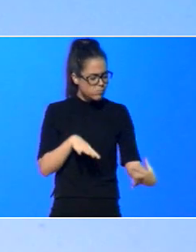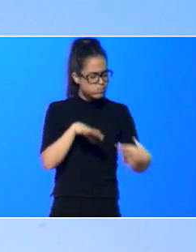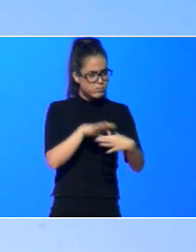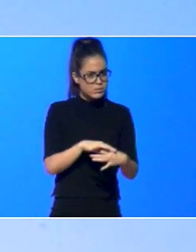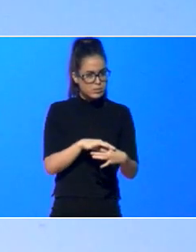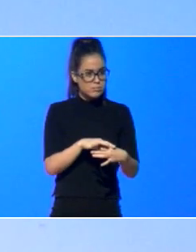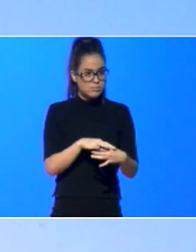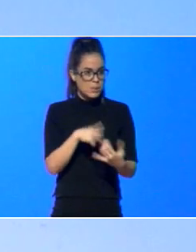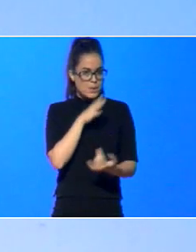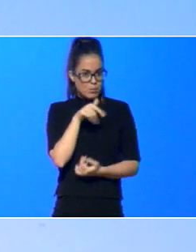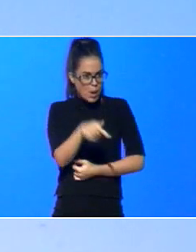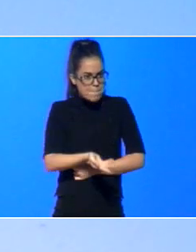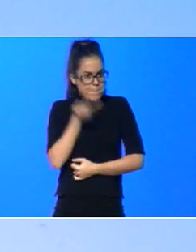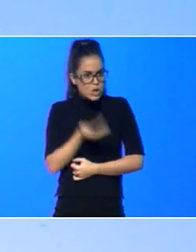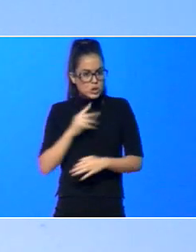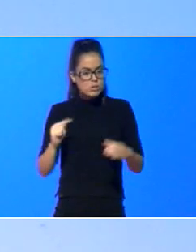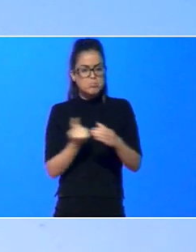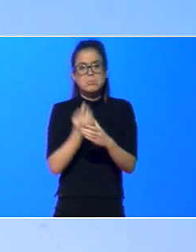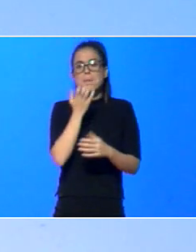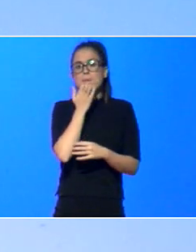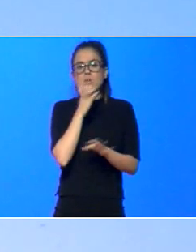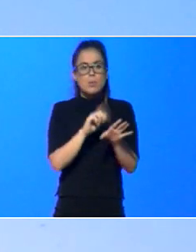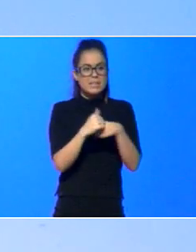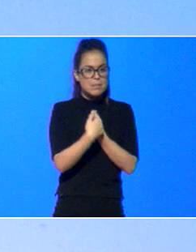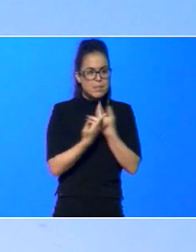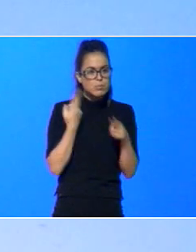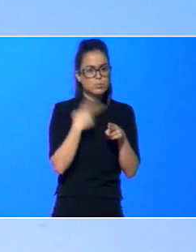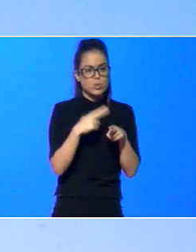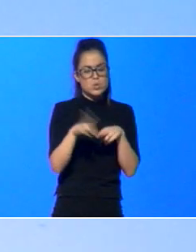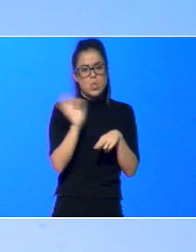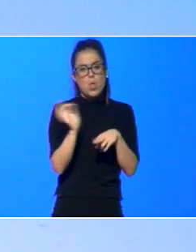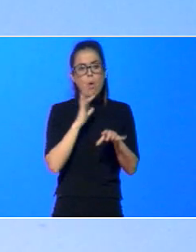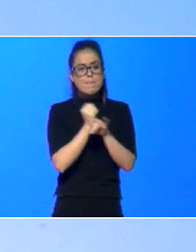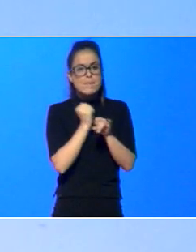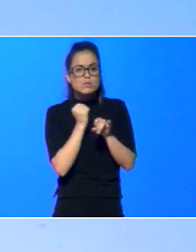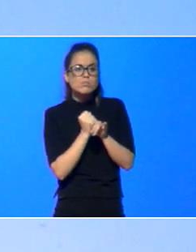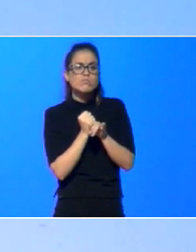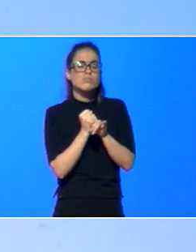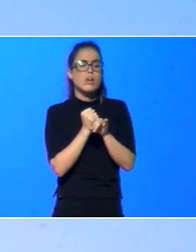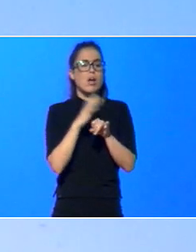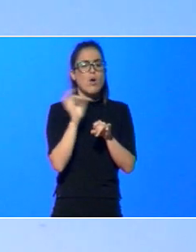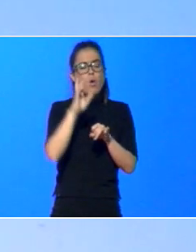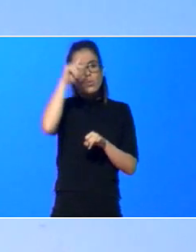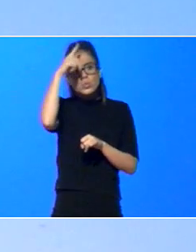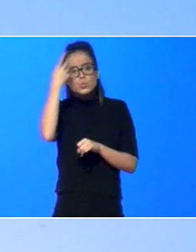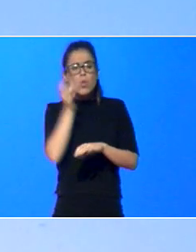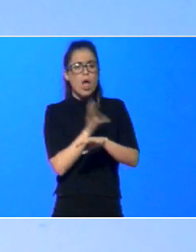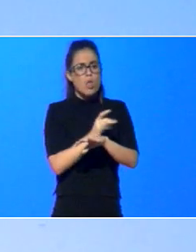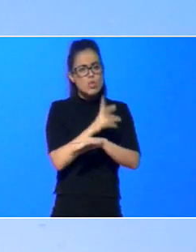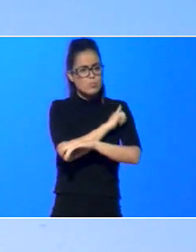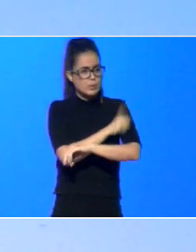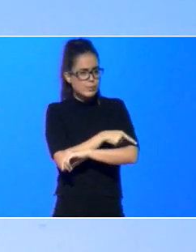la inclusión como pueden ser el ámbito de la participación política el ámbito del trabajo el ámbito de la cultura el ocio el deporte